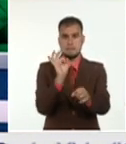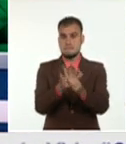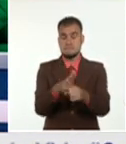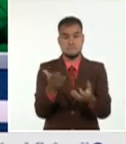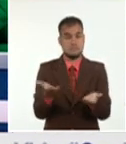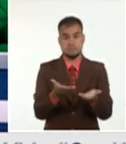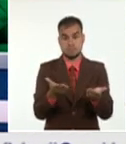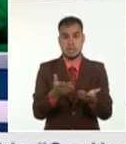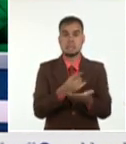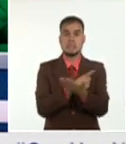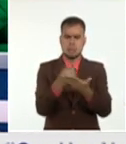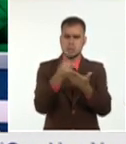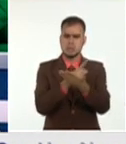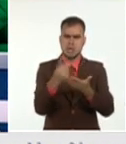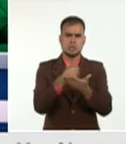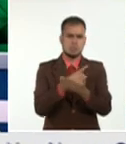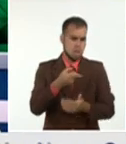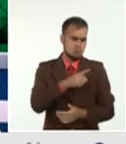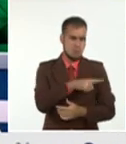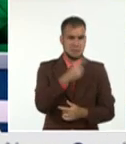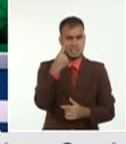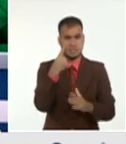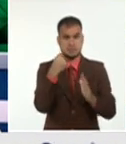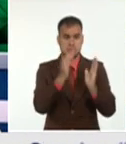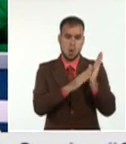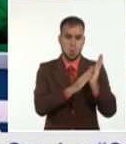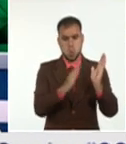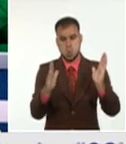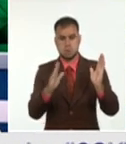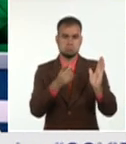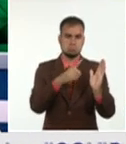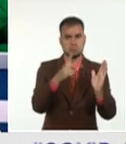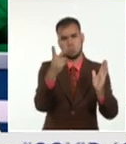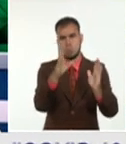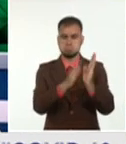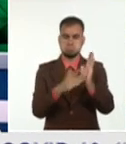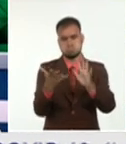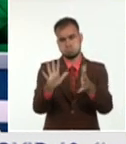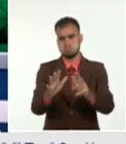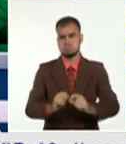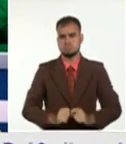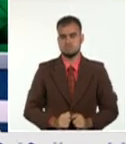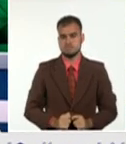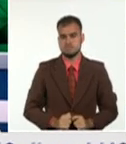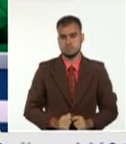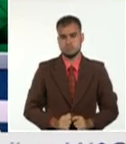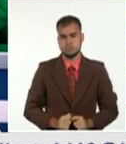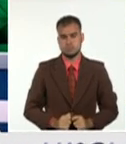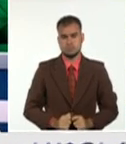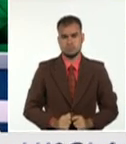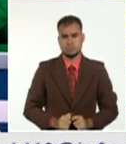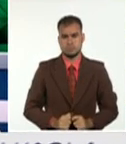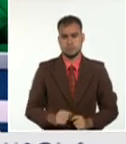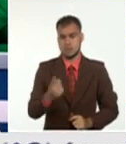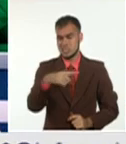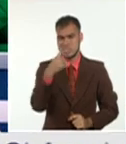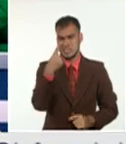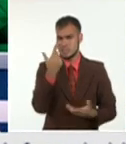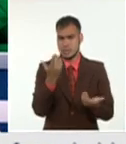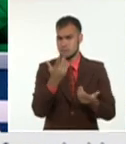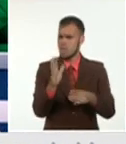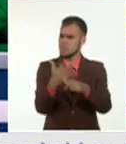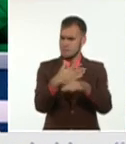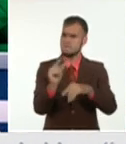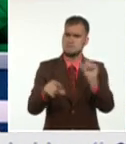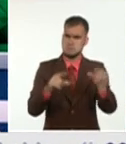últimas semanas, en estos últimos meses, que afecta a diferentes personas,